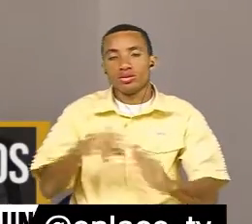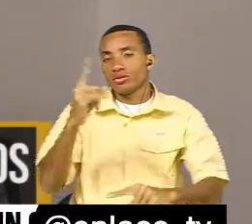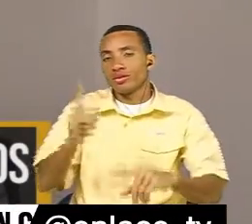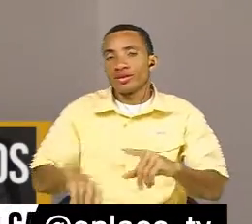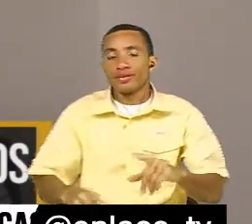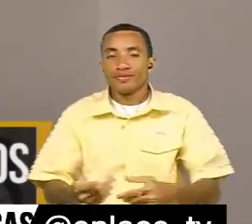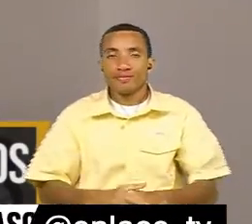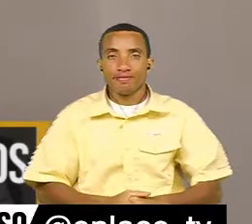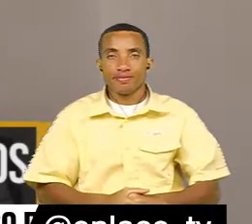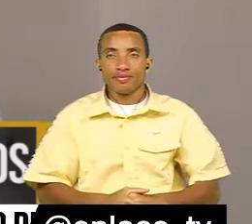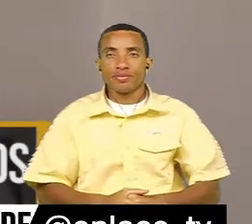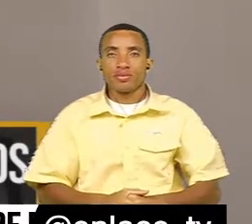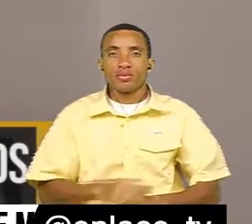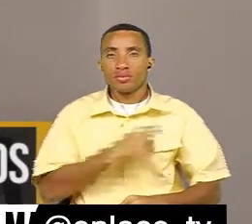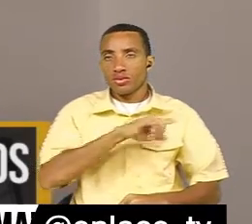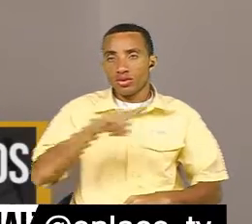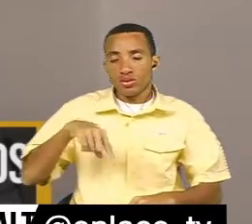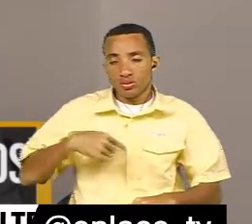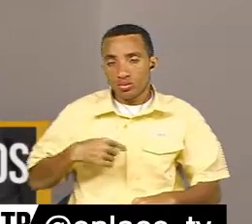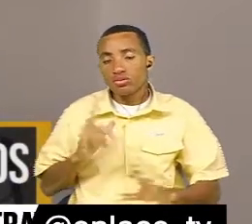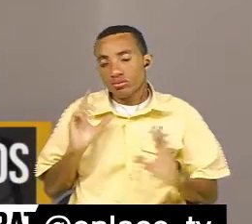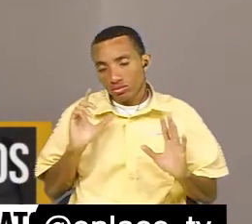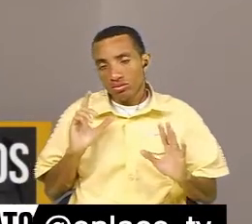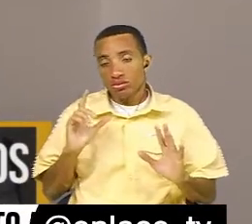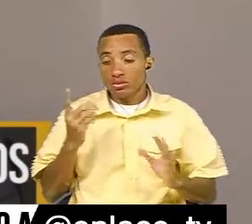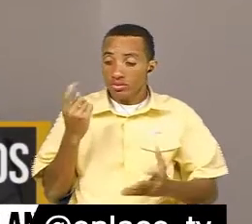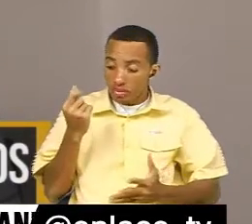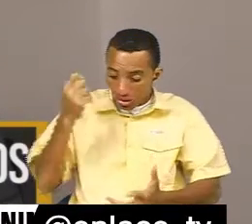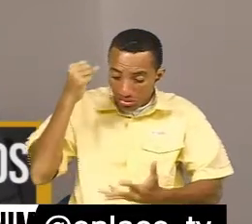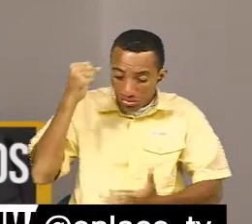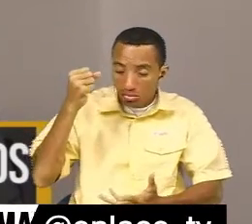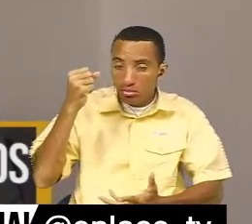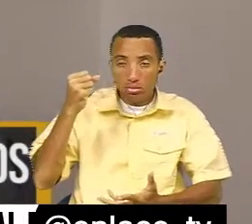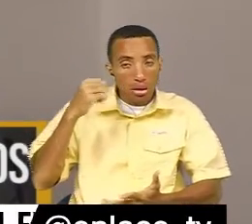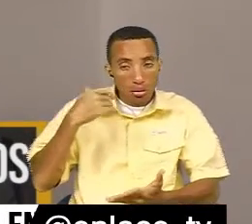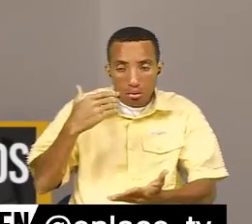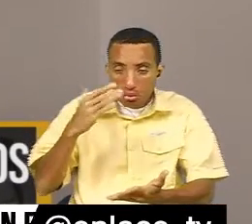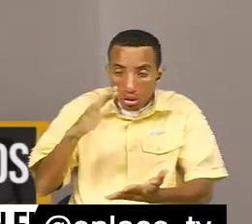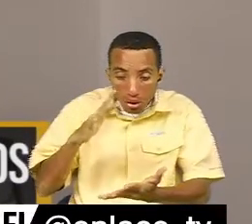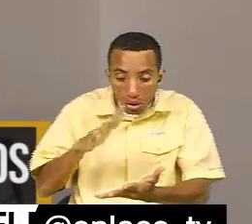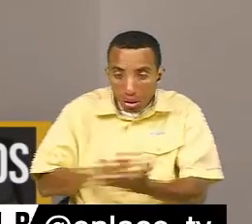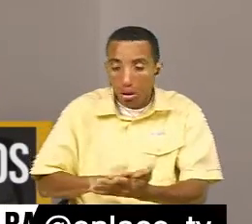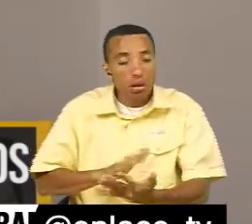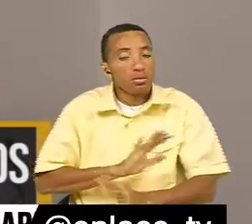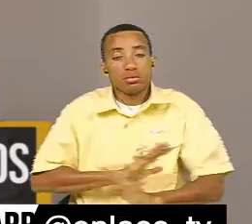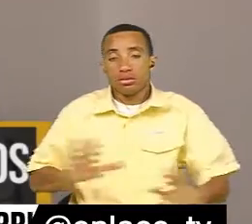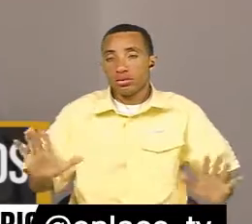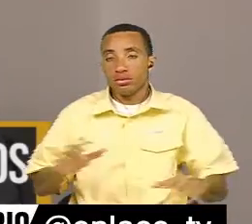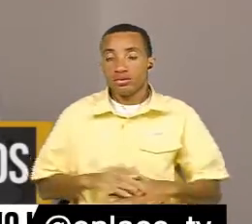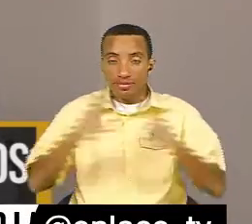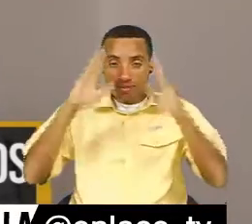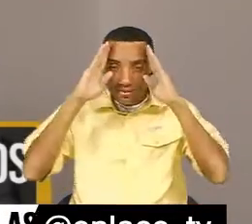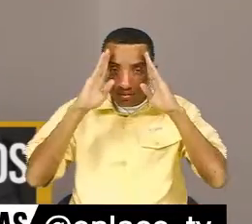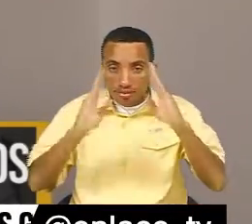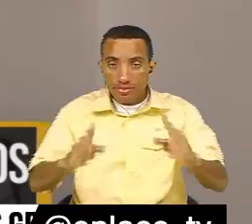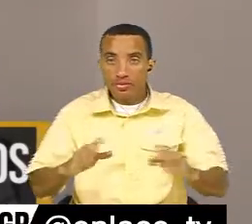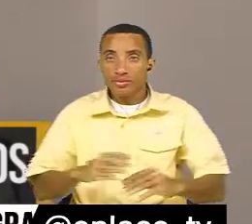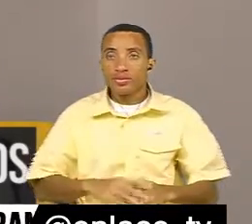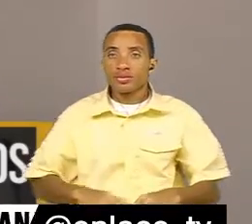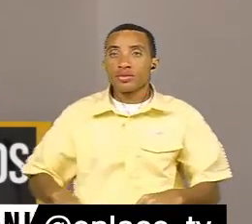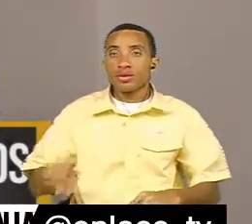nosotros haremos hasta donde los recursos sean suficientes, pero las atenciones que le hemos prestado en lo